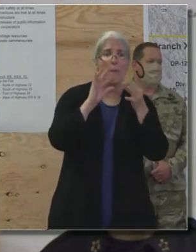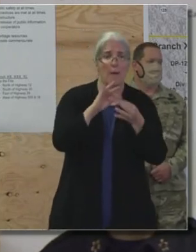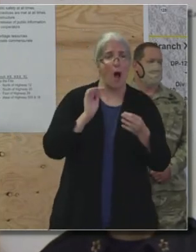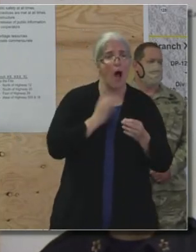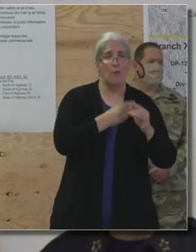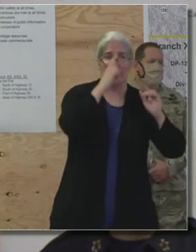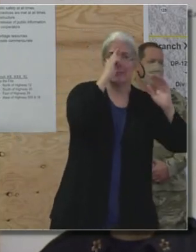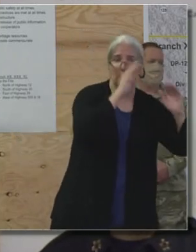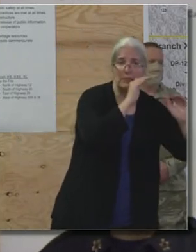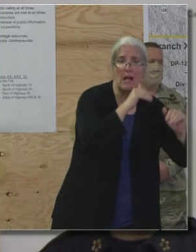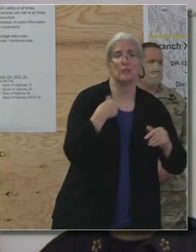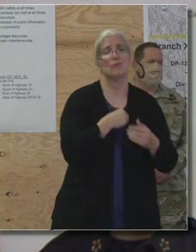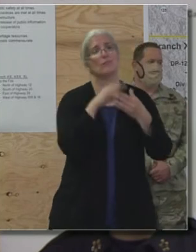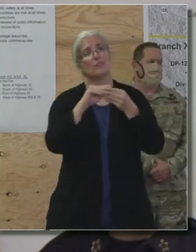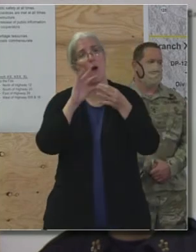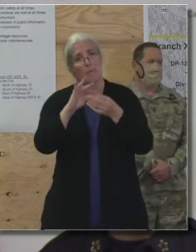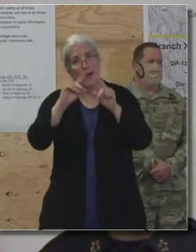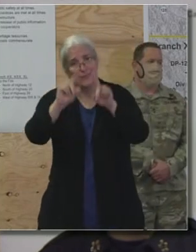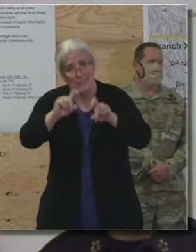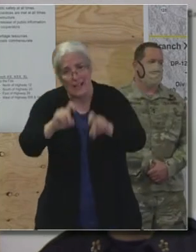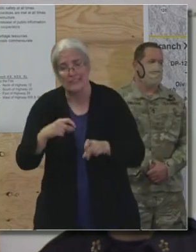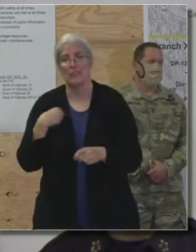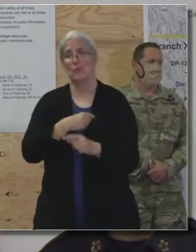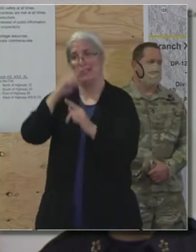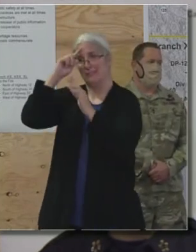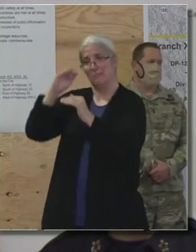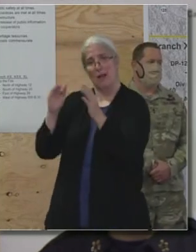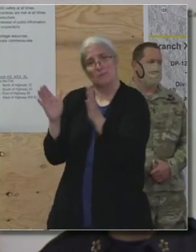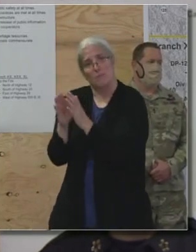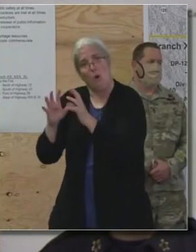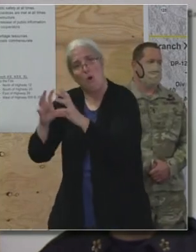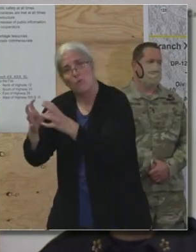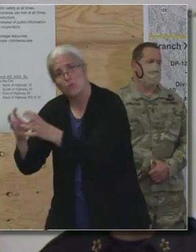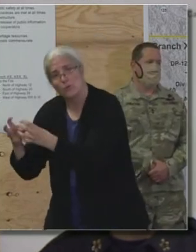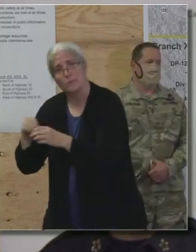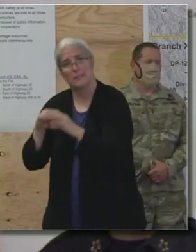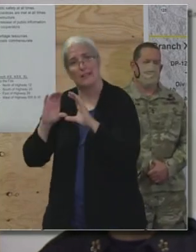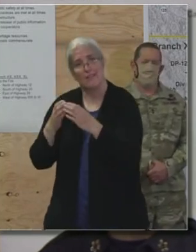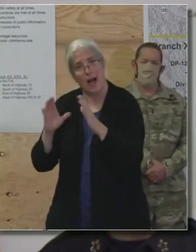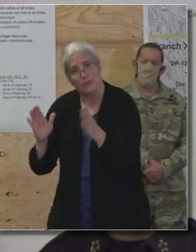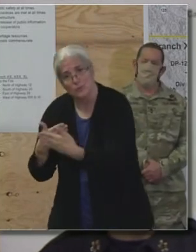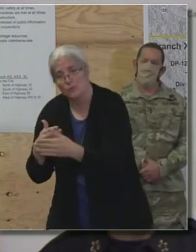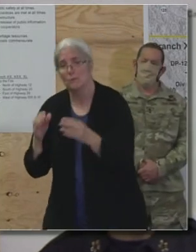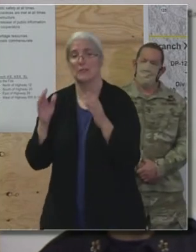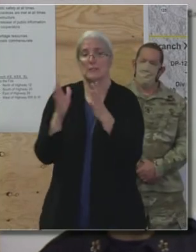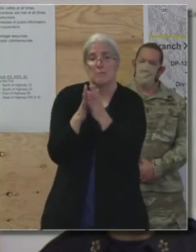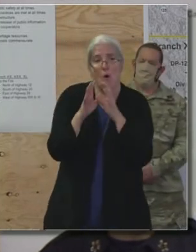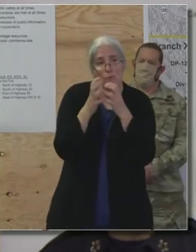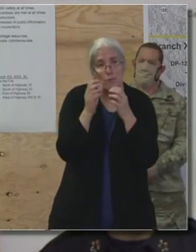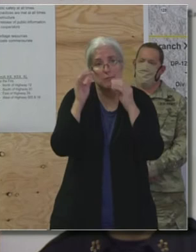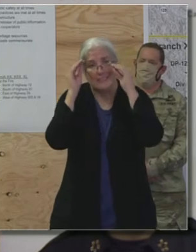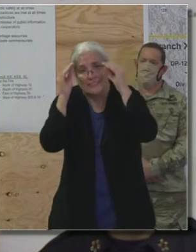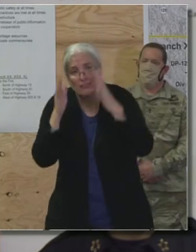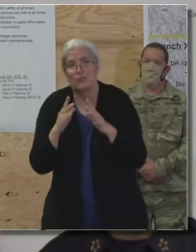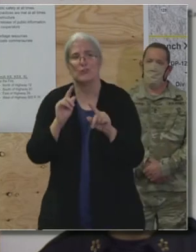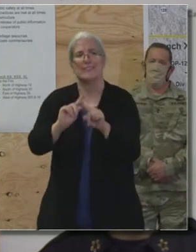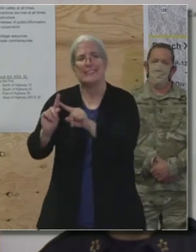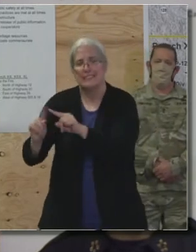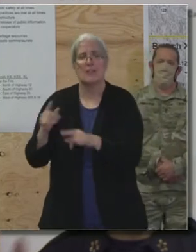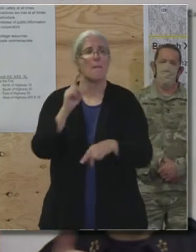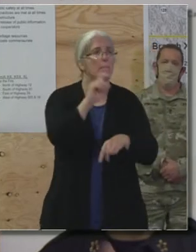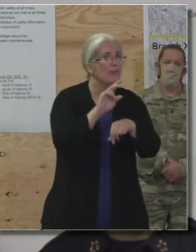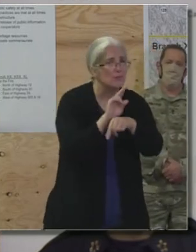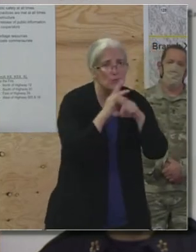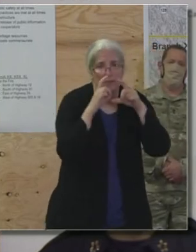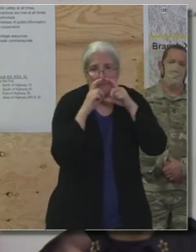pruebas también le préstamos de personal mutuamente uso de mascarillas distanciamientos físicos